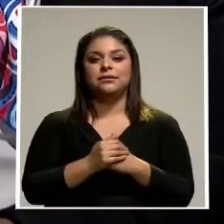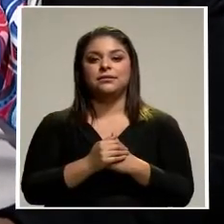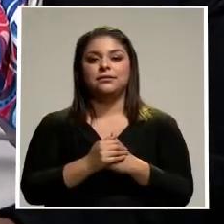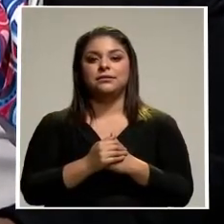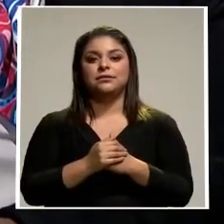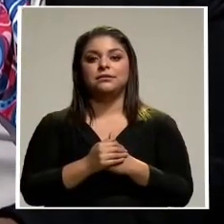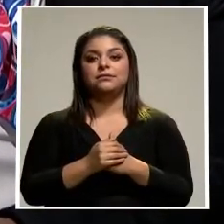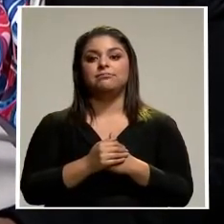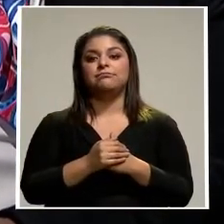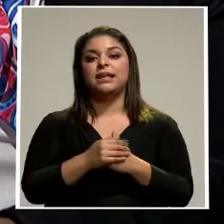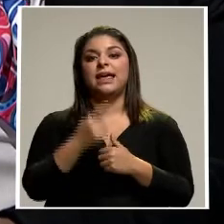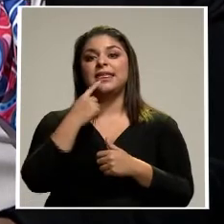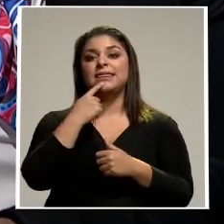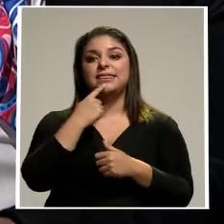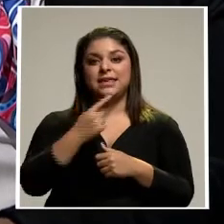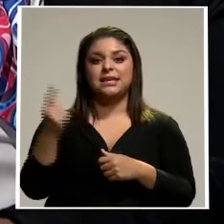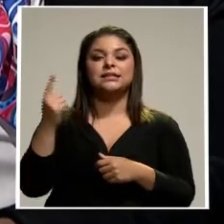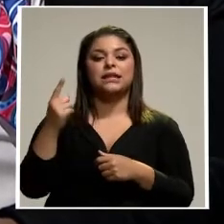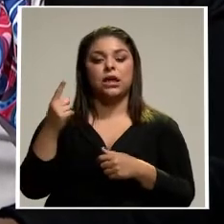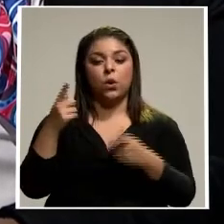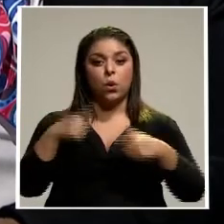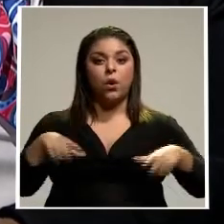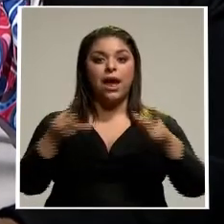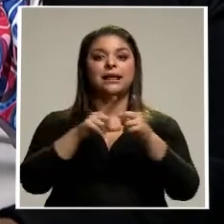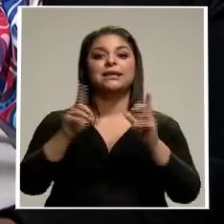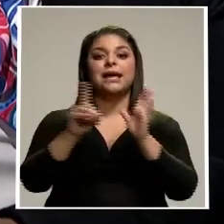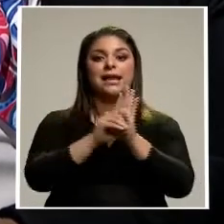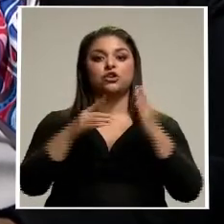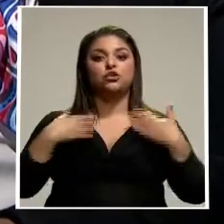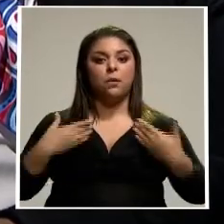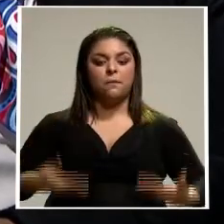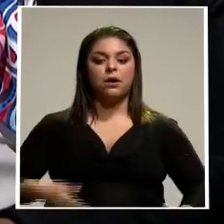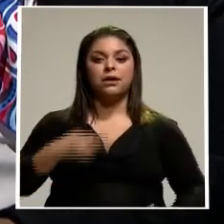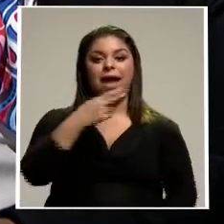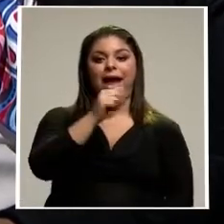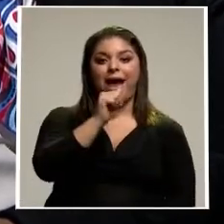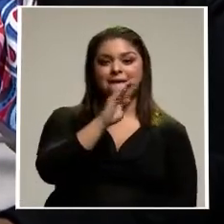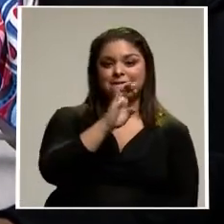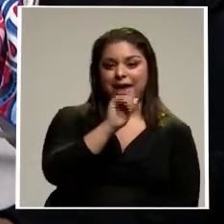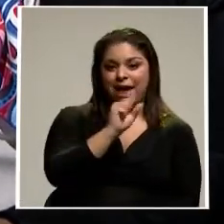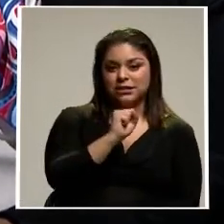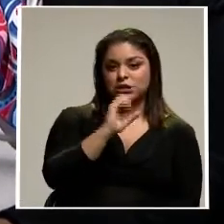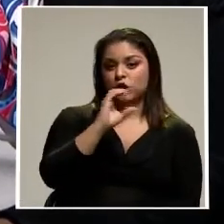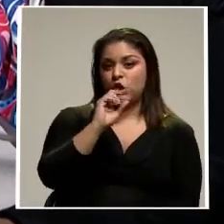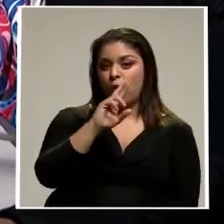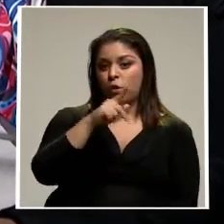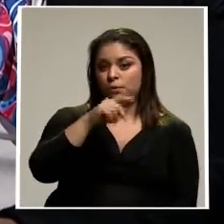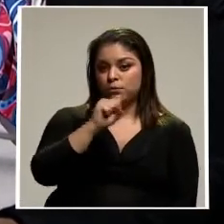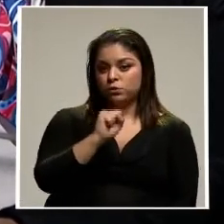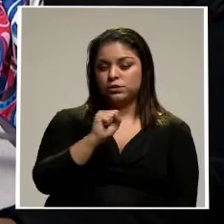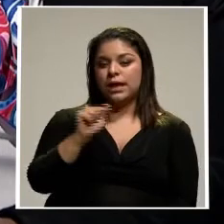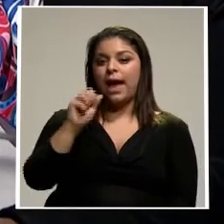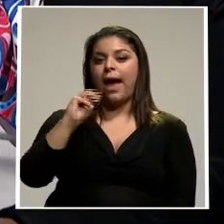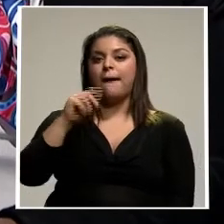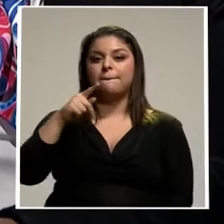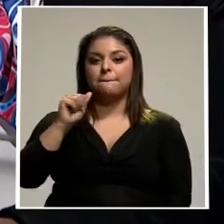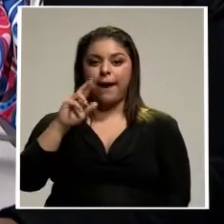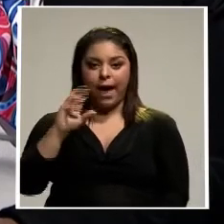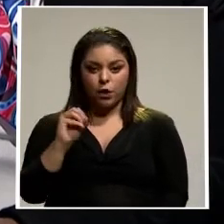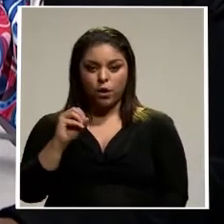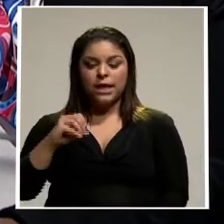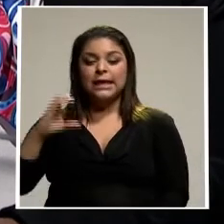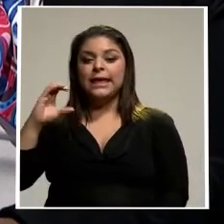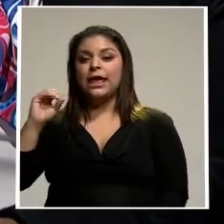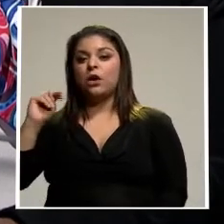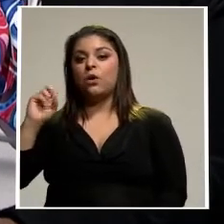estimados, es decir, declarados con lugar en materia de derechos humanos, en habeas corpus, amparo y acciones de inconstitucionalidad